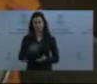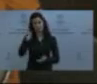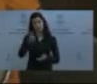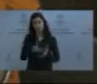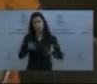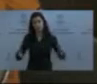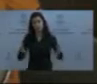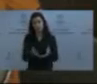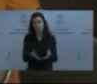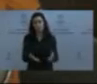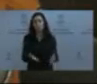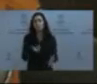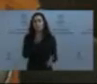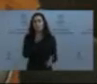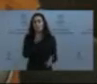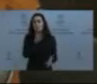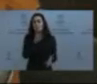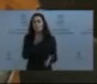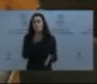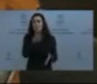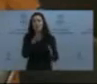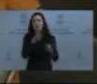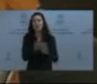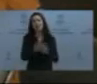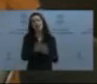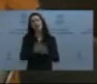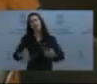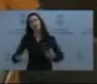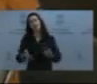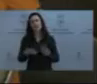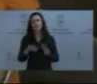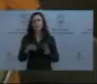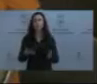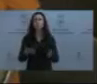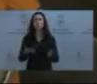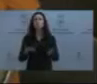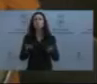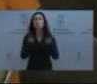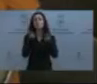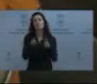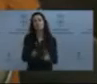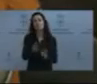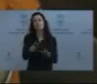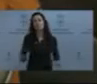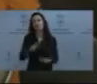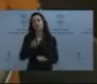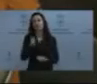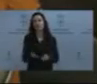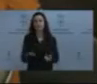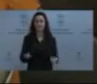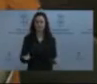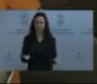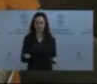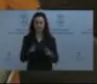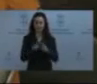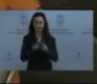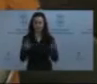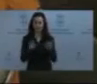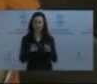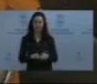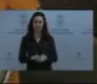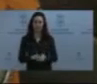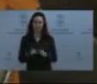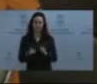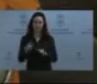Es decir, se ha hablado muchas veces, es muy importante saber cuántos casos hay en esta cuestión y